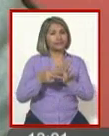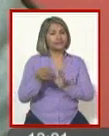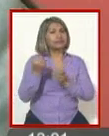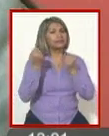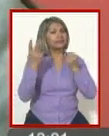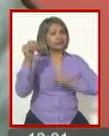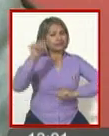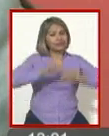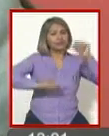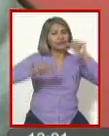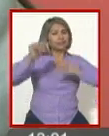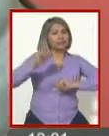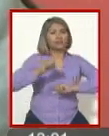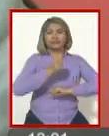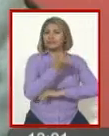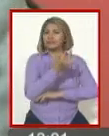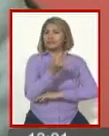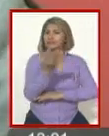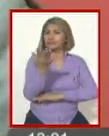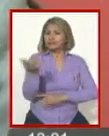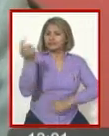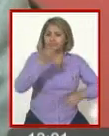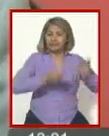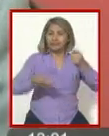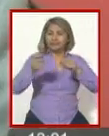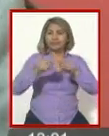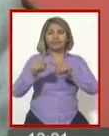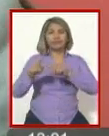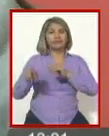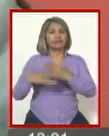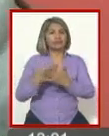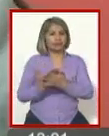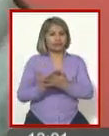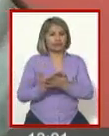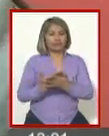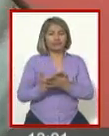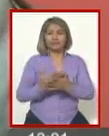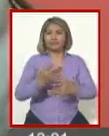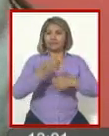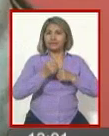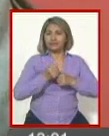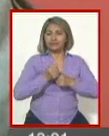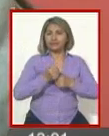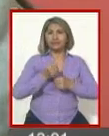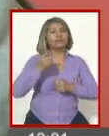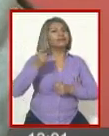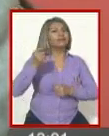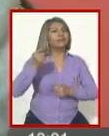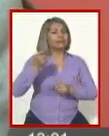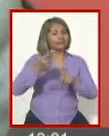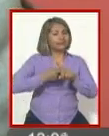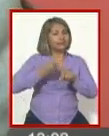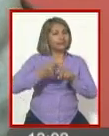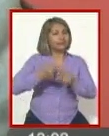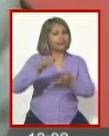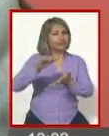gran incertidumbre a todos quienes aportan y a todos quienes reciben sus pensiones. Por lo tanto,